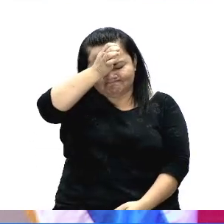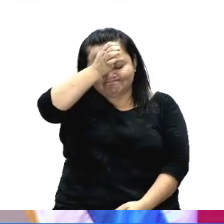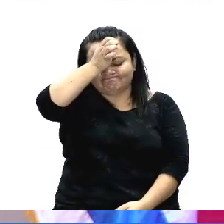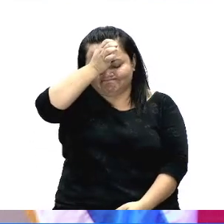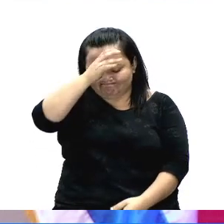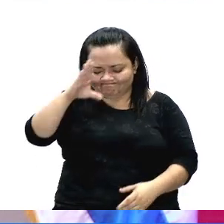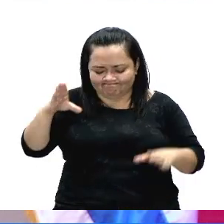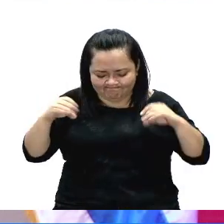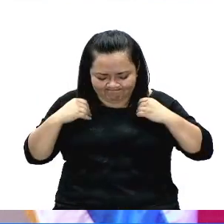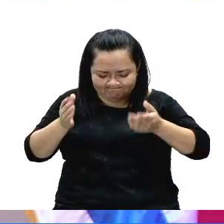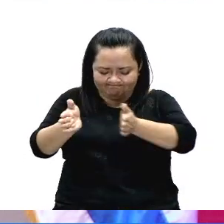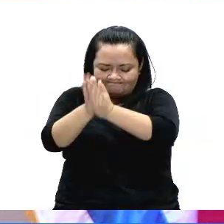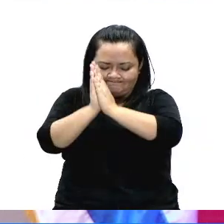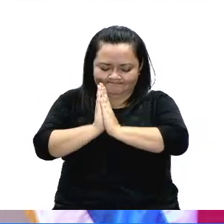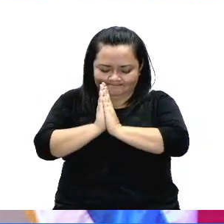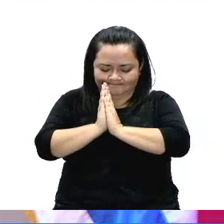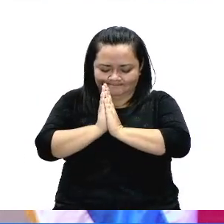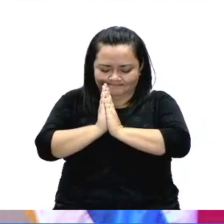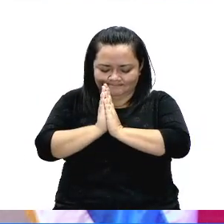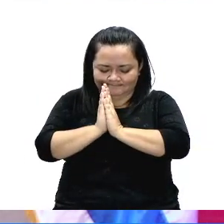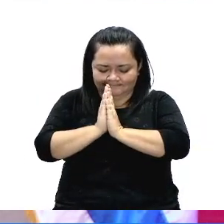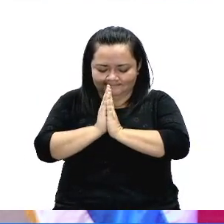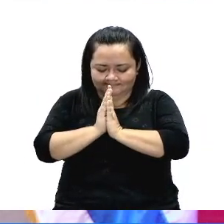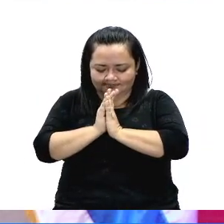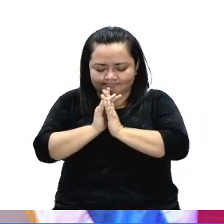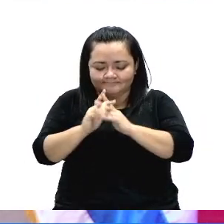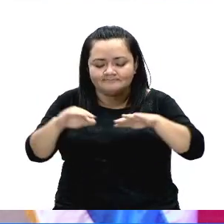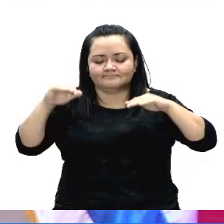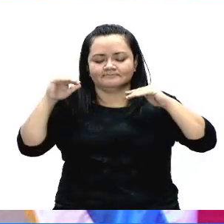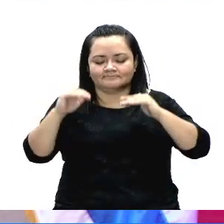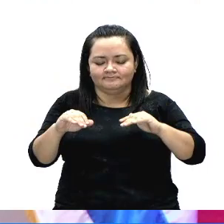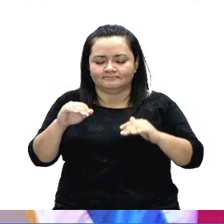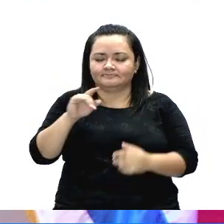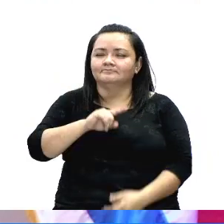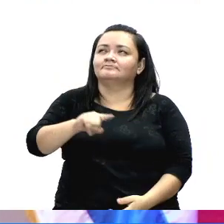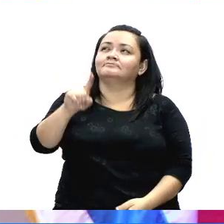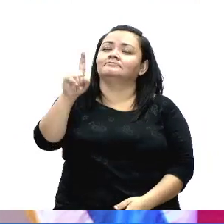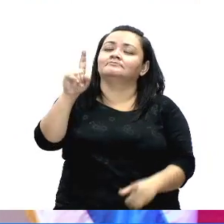arrepiento soy pecador perdóname señor gracias por salvar